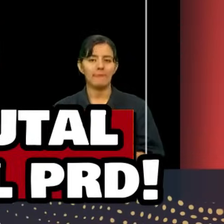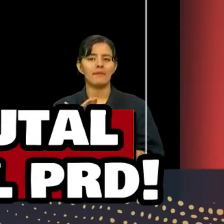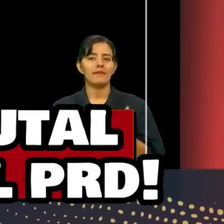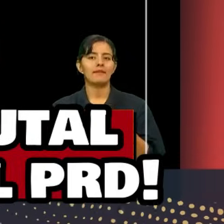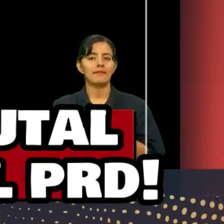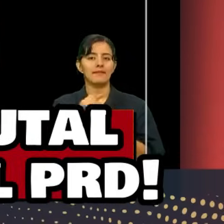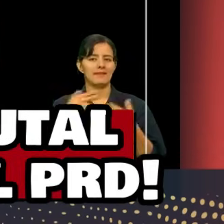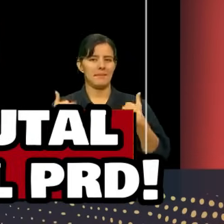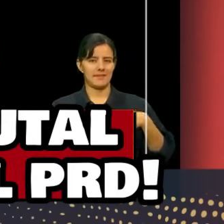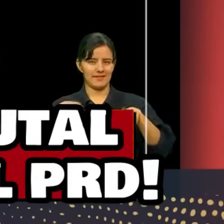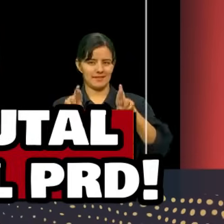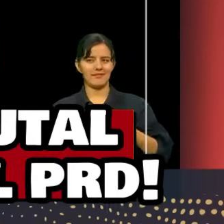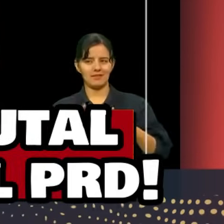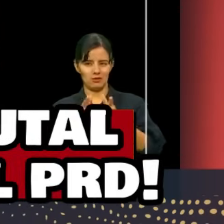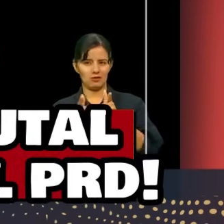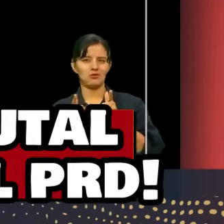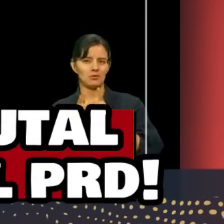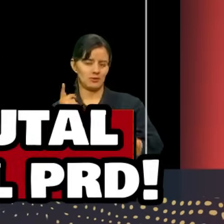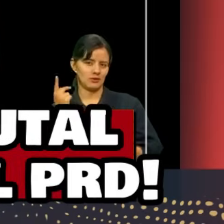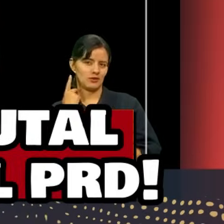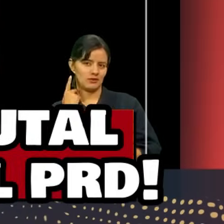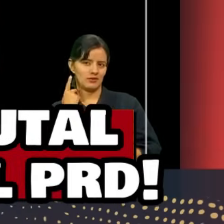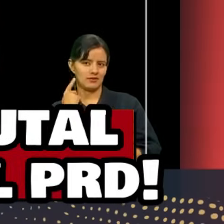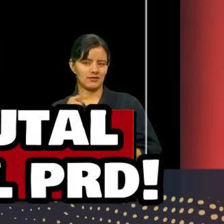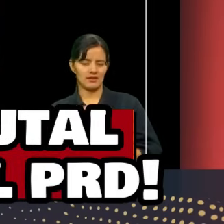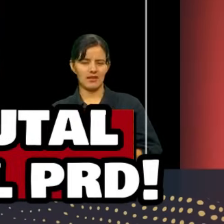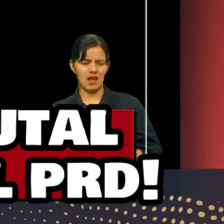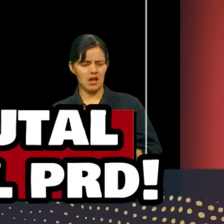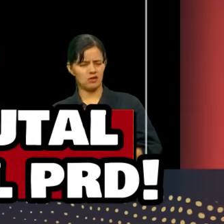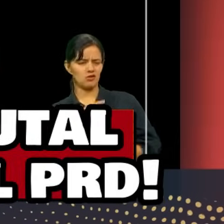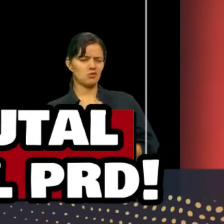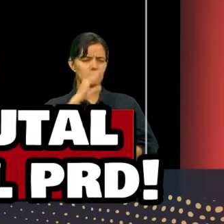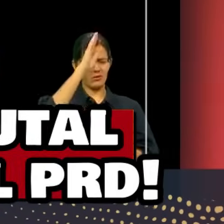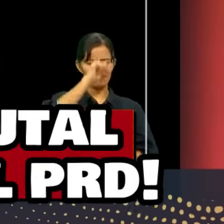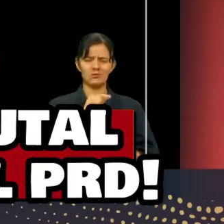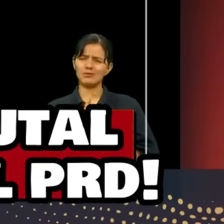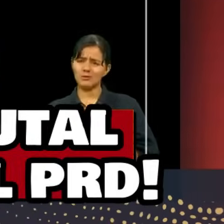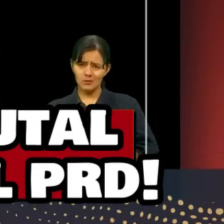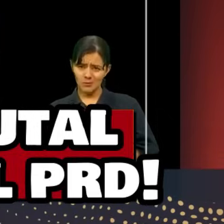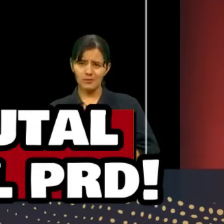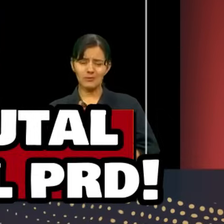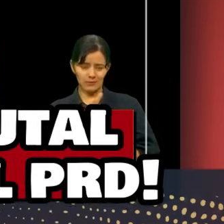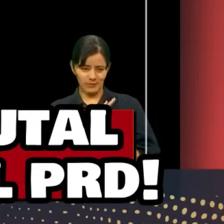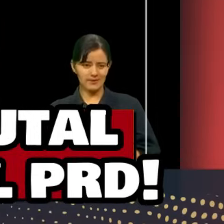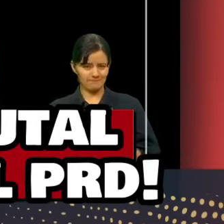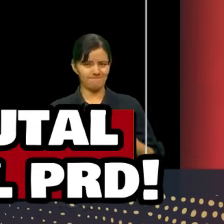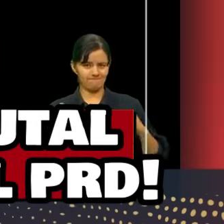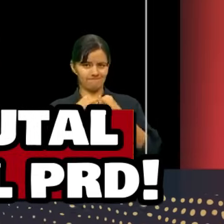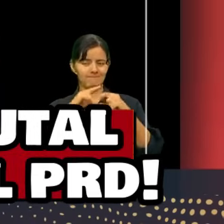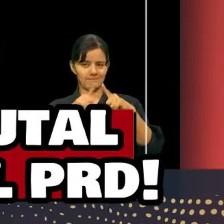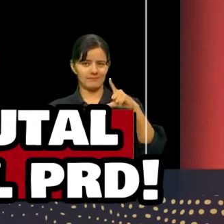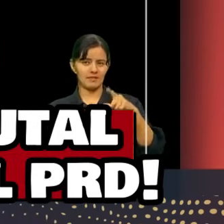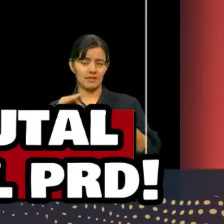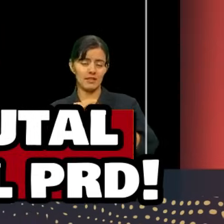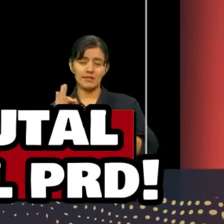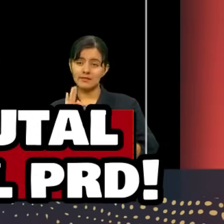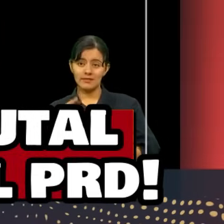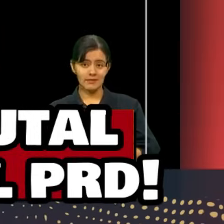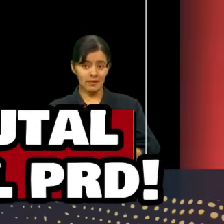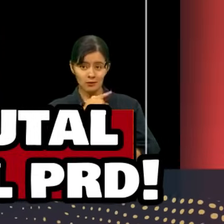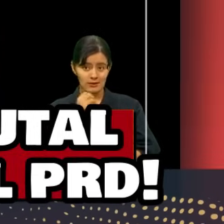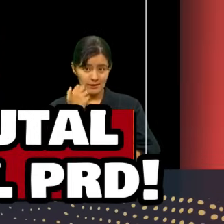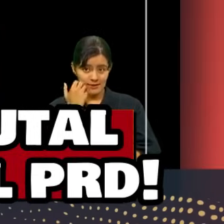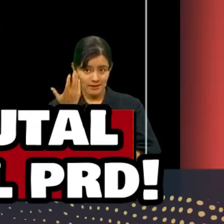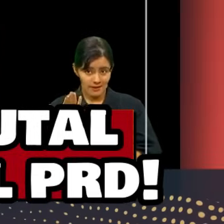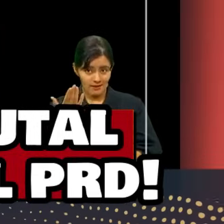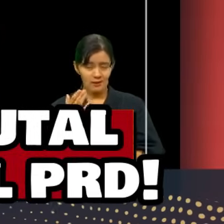representantes demócratas de la coalición opositora a que no pongan obstáculos para que entonces este Instituto Nacional Electoral, en caso de haber la voluntad, pudiera